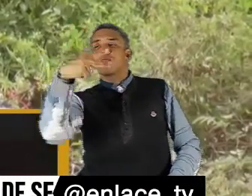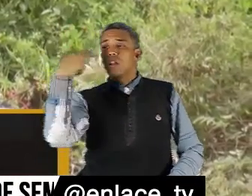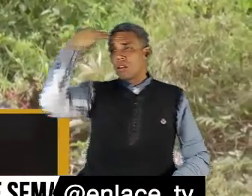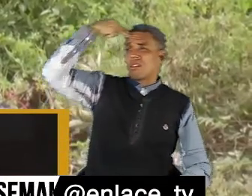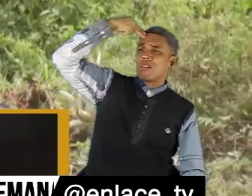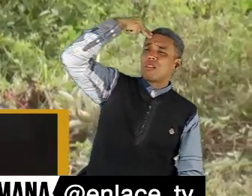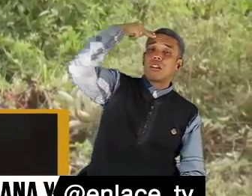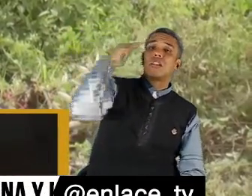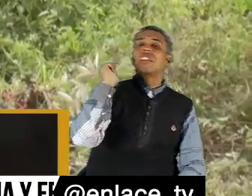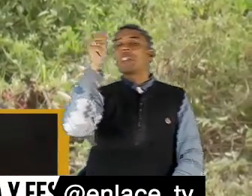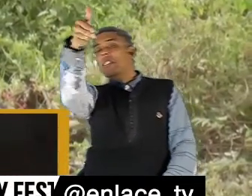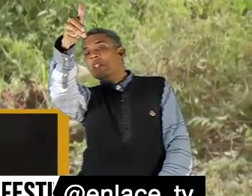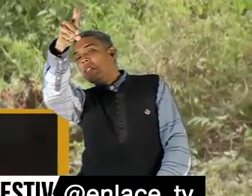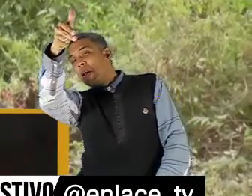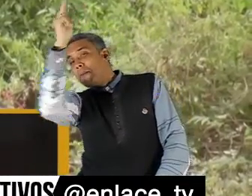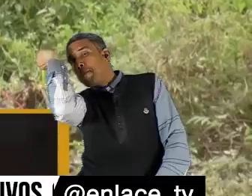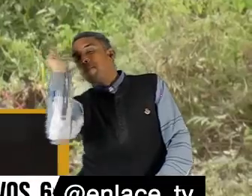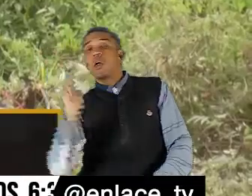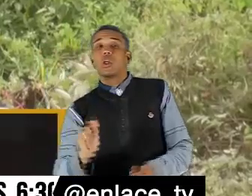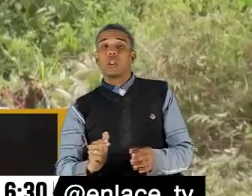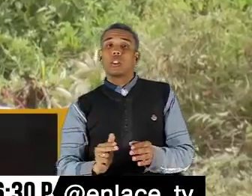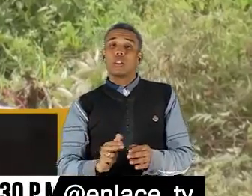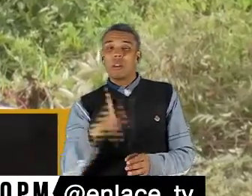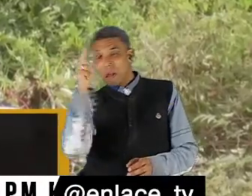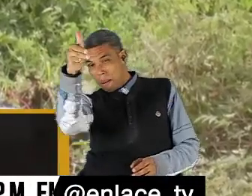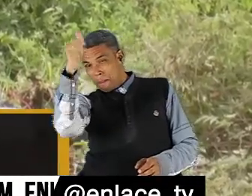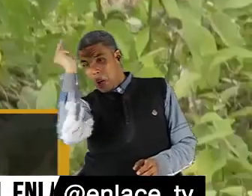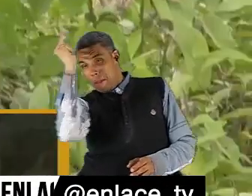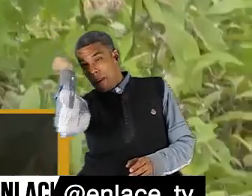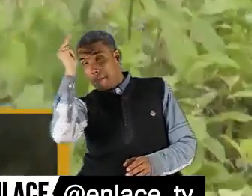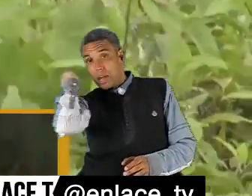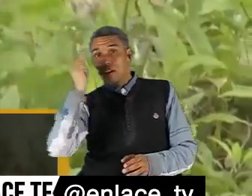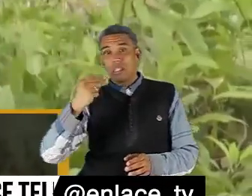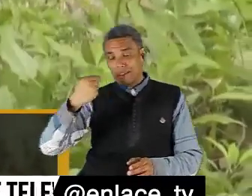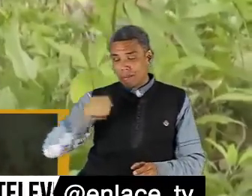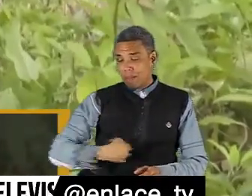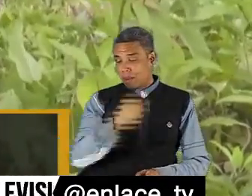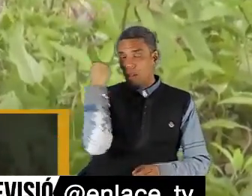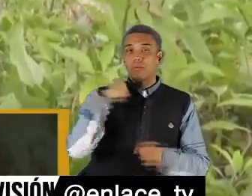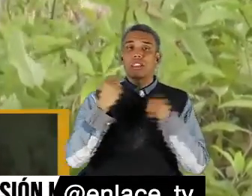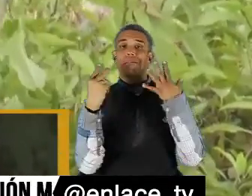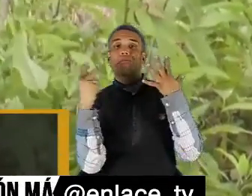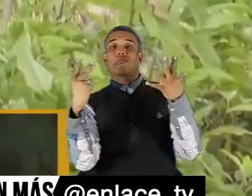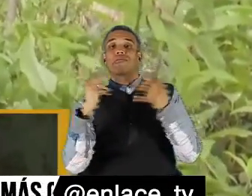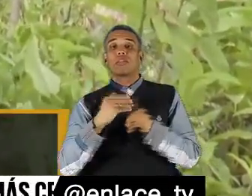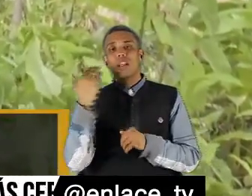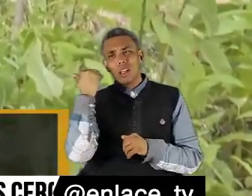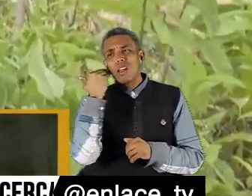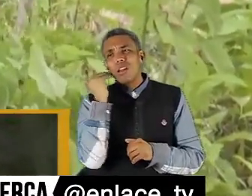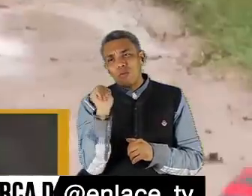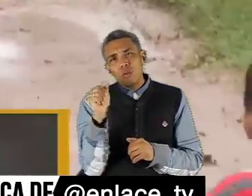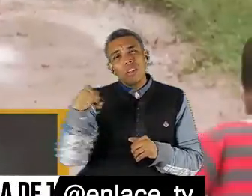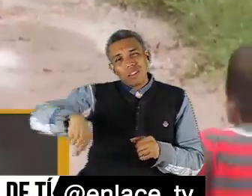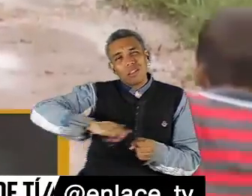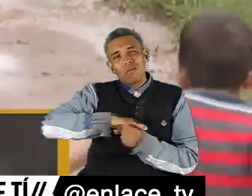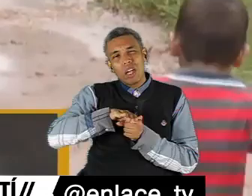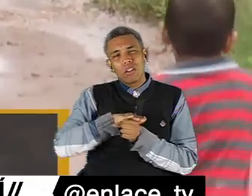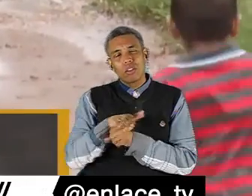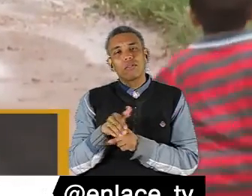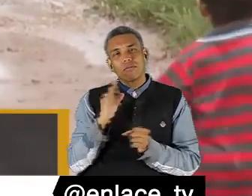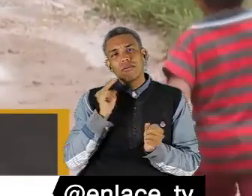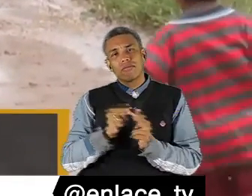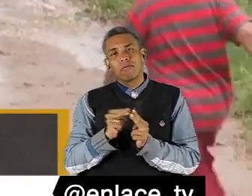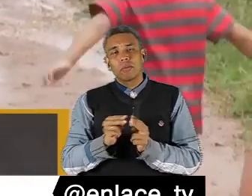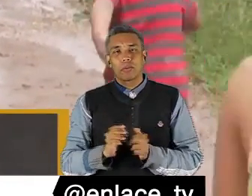con una vecina de acá mismo. Ya fueron 7 impactos de bala que le dieron. Y es que la cómplice de los hurtos y actos delictivos que en esta zona se viven es